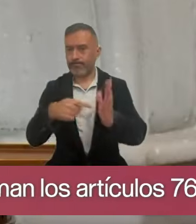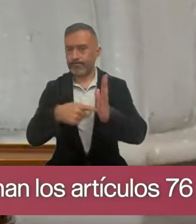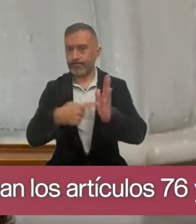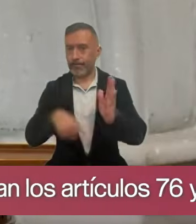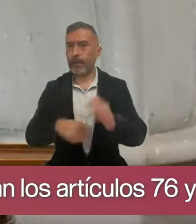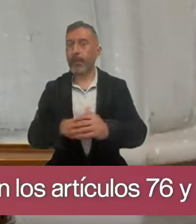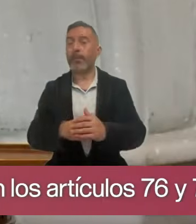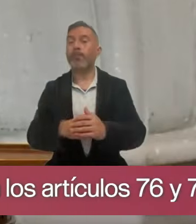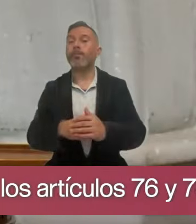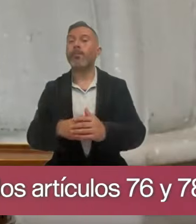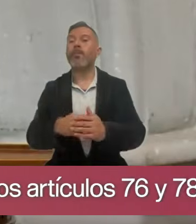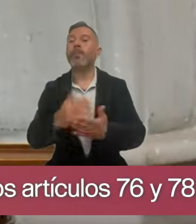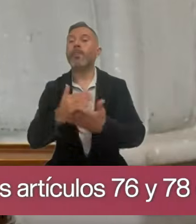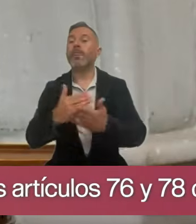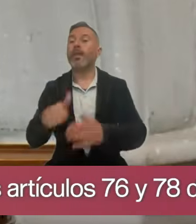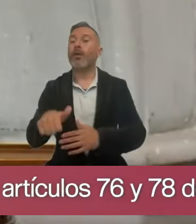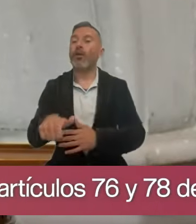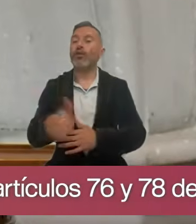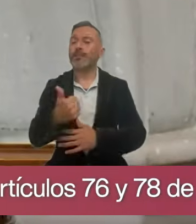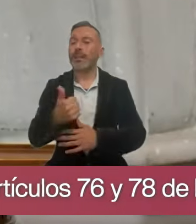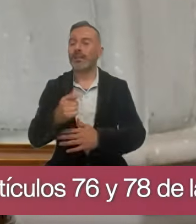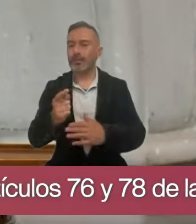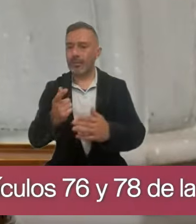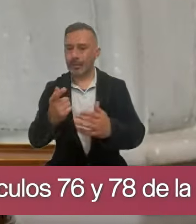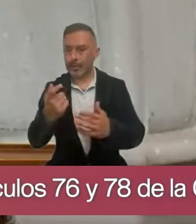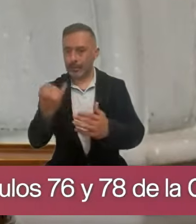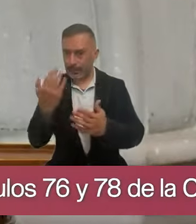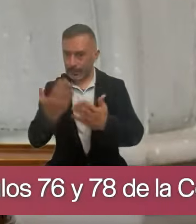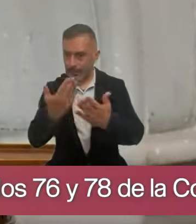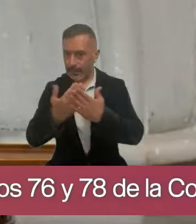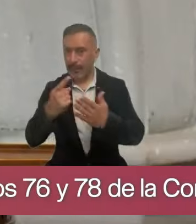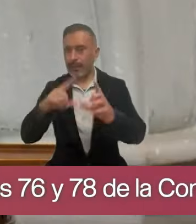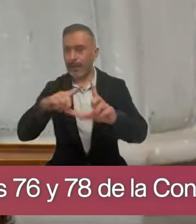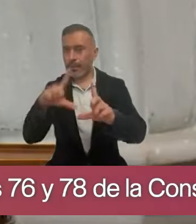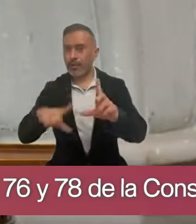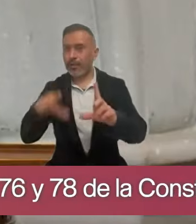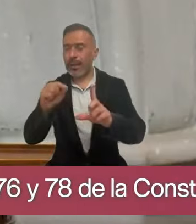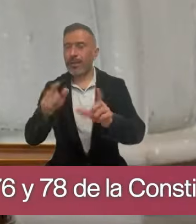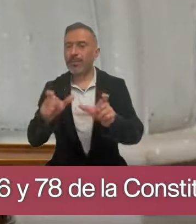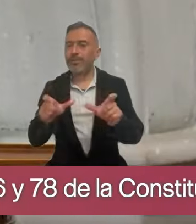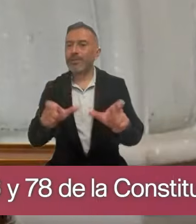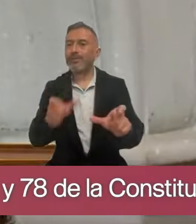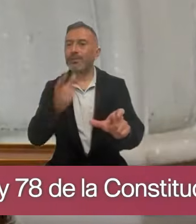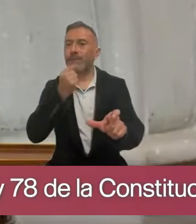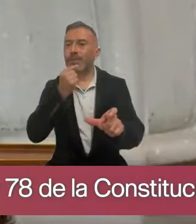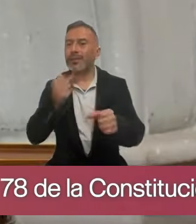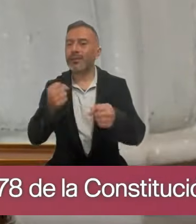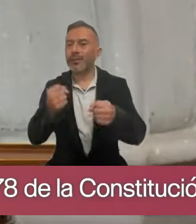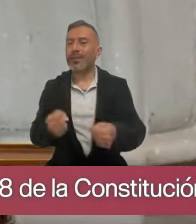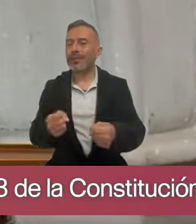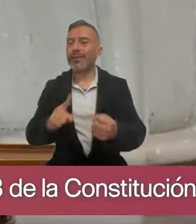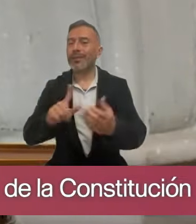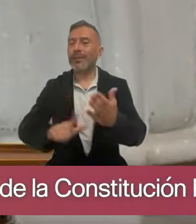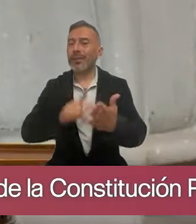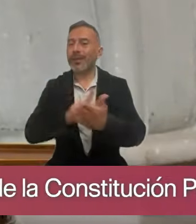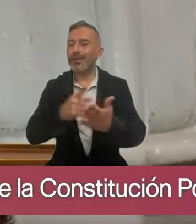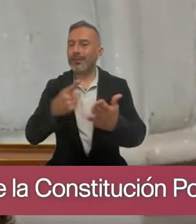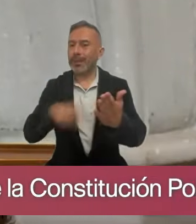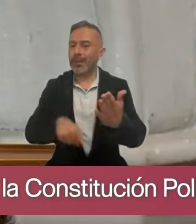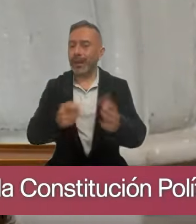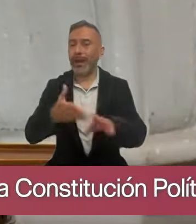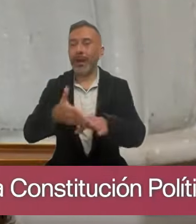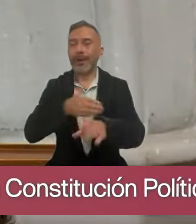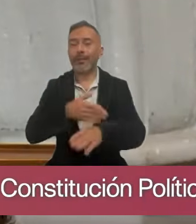Decimoprimera. Analizar y aprobar la Estrategia Nacional de Seguridad Pública en el plazo que disponga la ley, previa comparecencia de